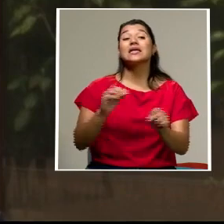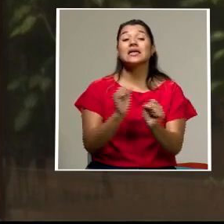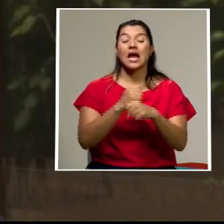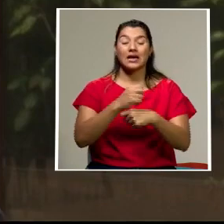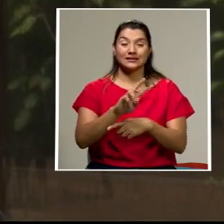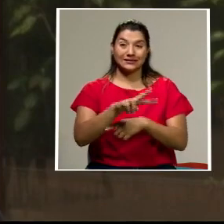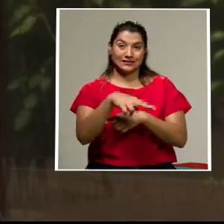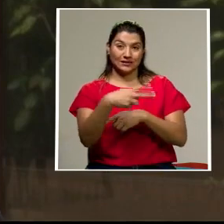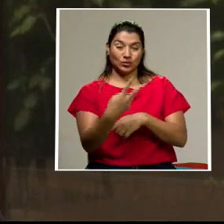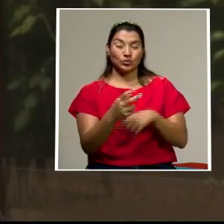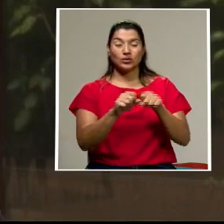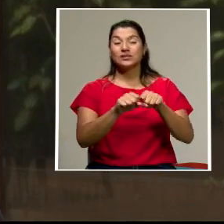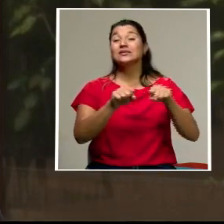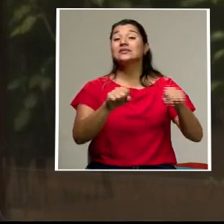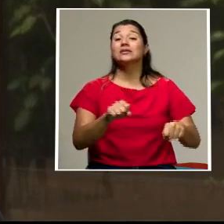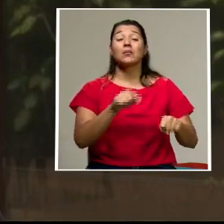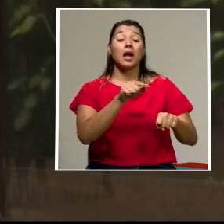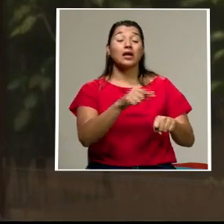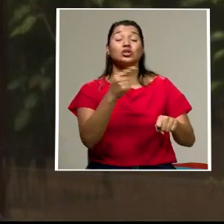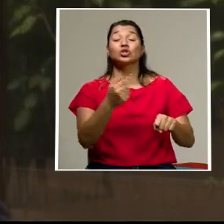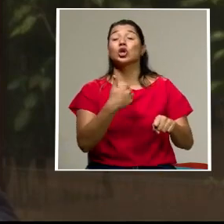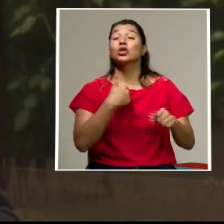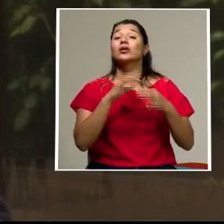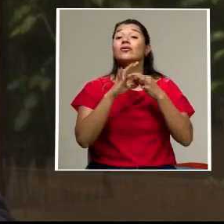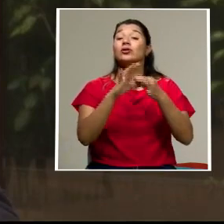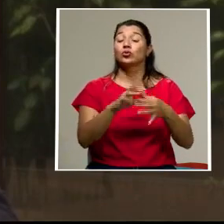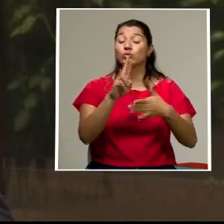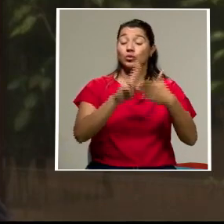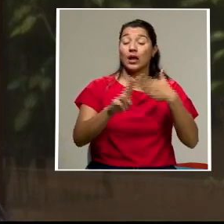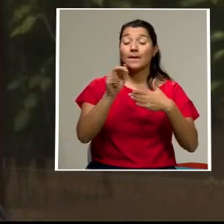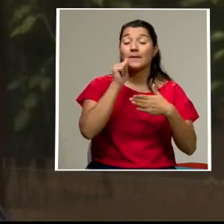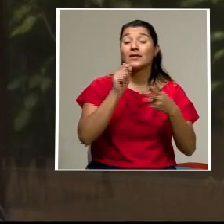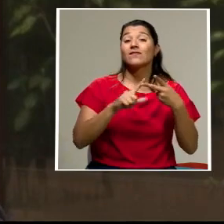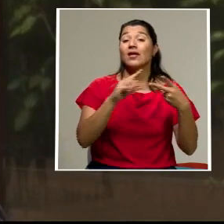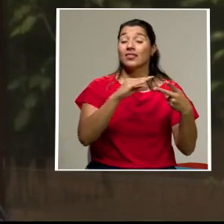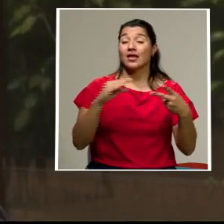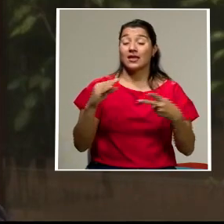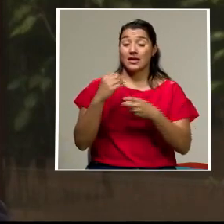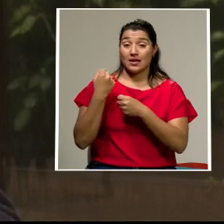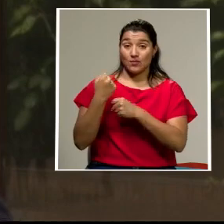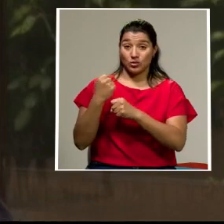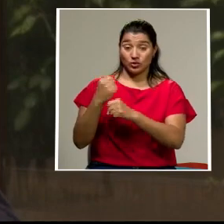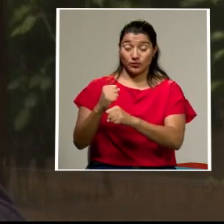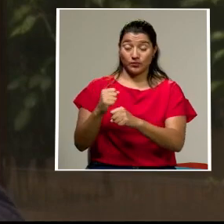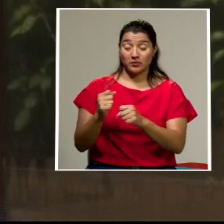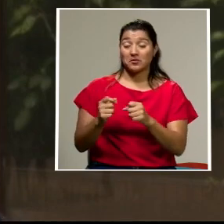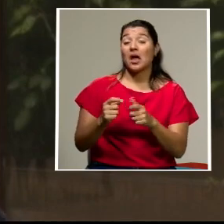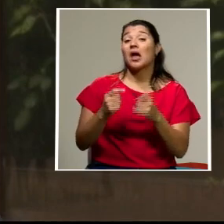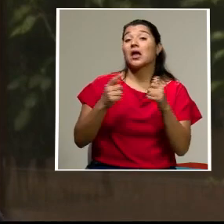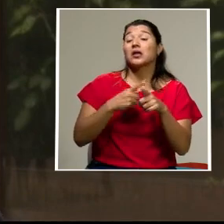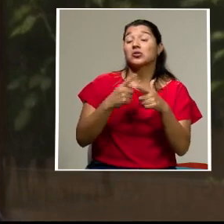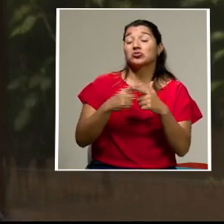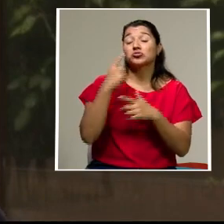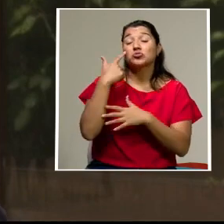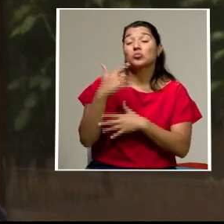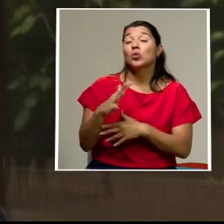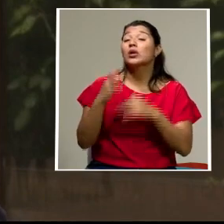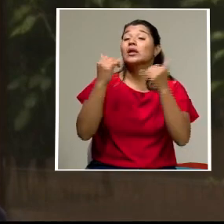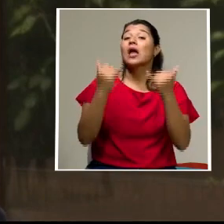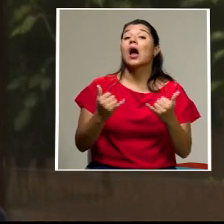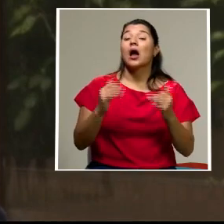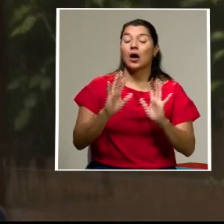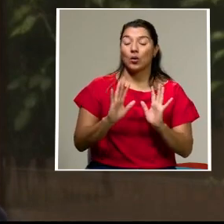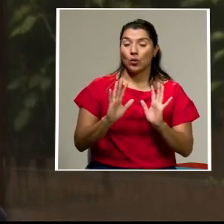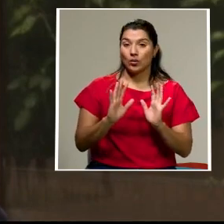las municipalidades. Y a partir de ese instante, entonces, se supone que ahora hay un cumplimiento real de